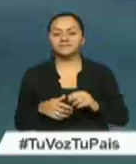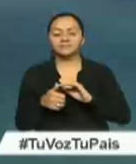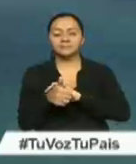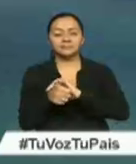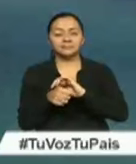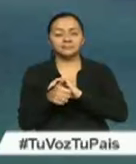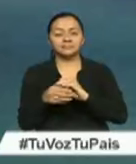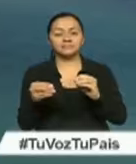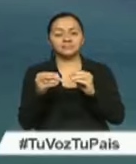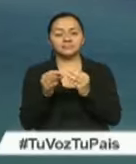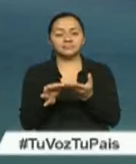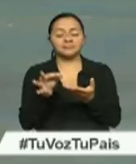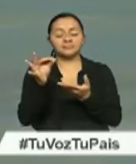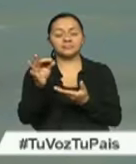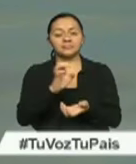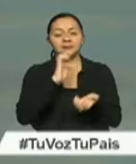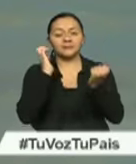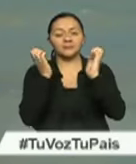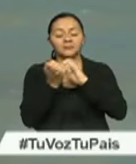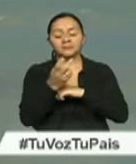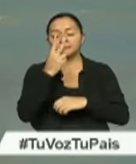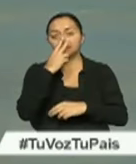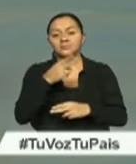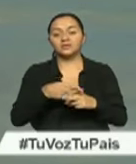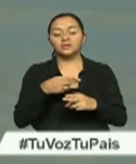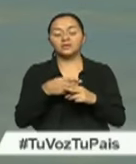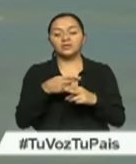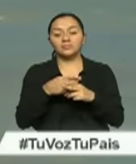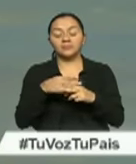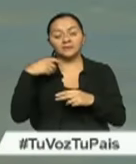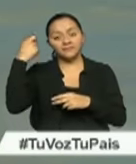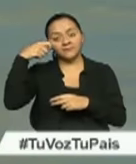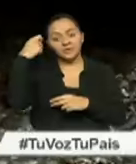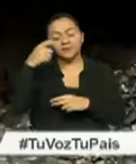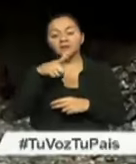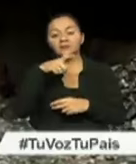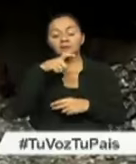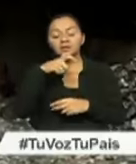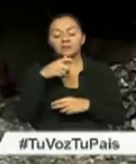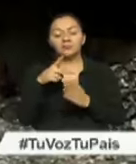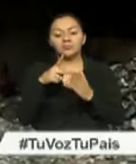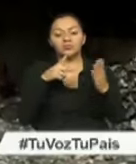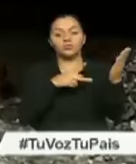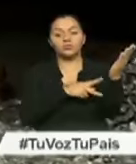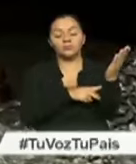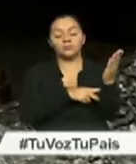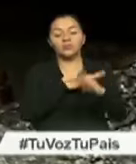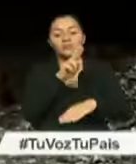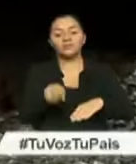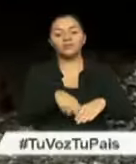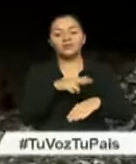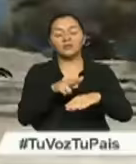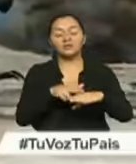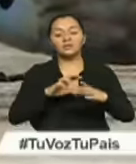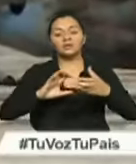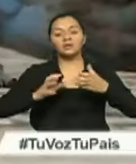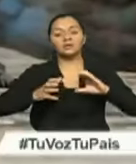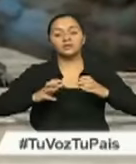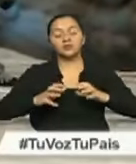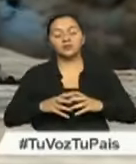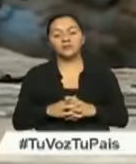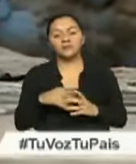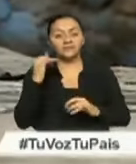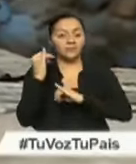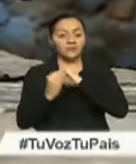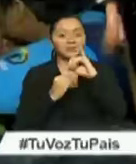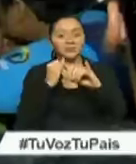Galápagos, Islas de la Evolución, es el nombre del documental realizado por el programa Mares Prístinos de la cadena